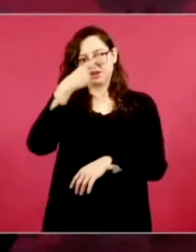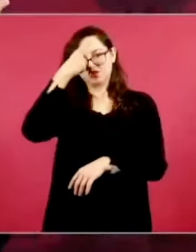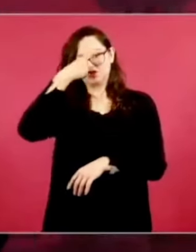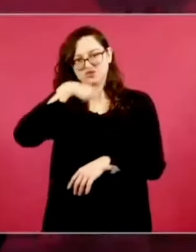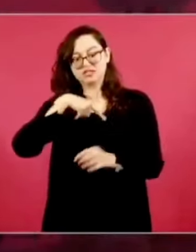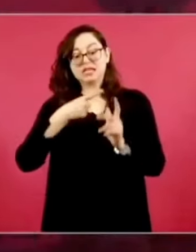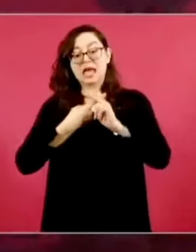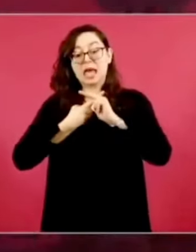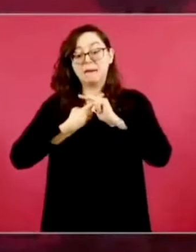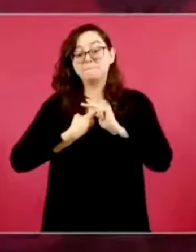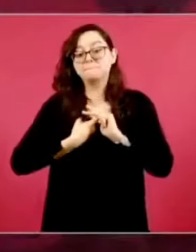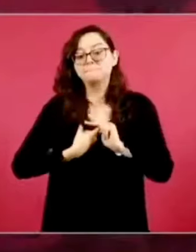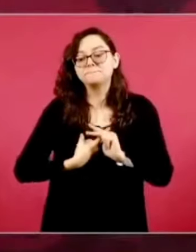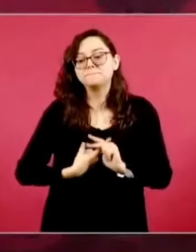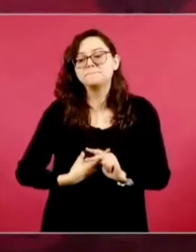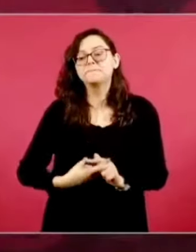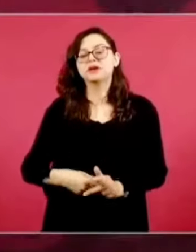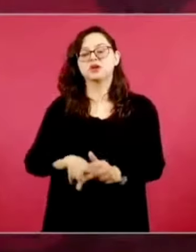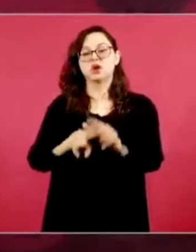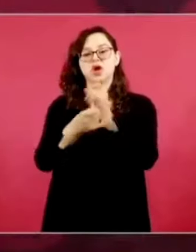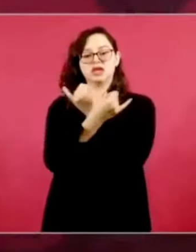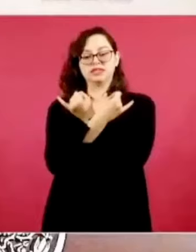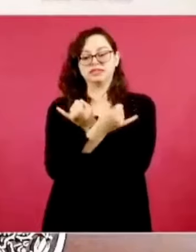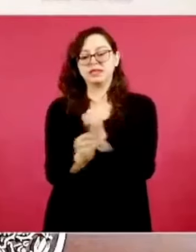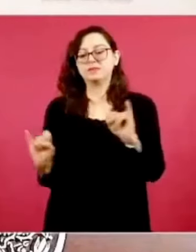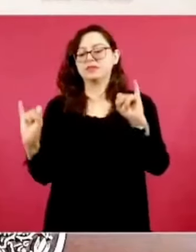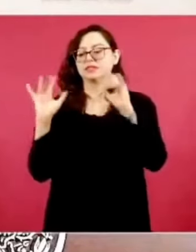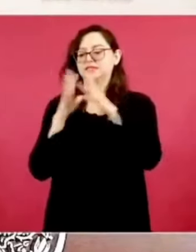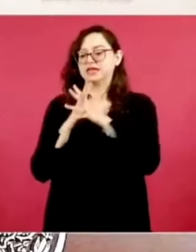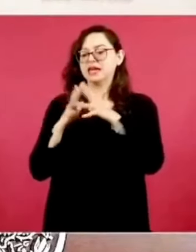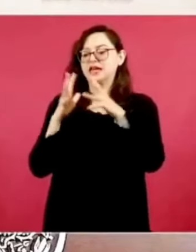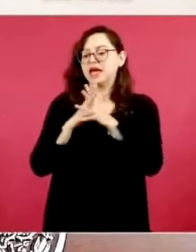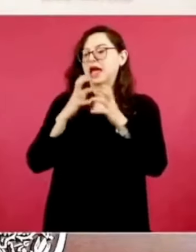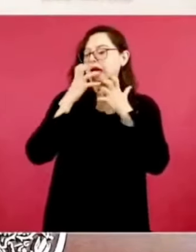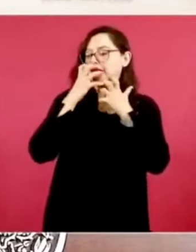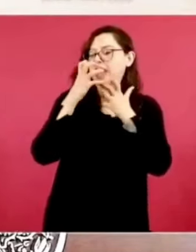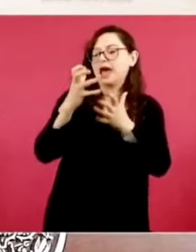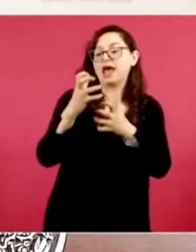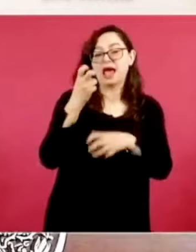de la independencia. Nadie se acuerda de la consumación,